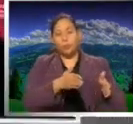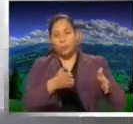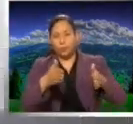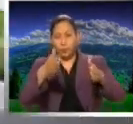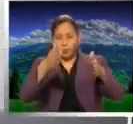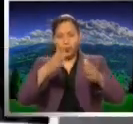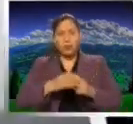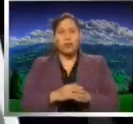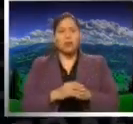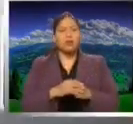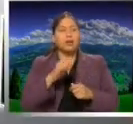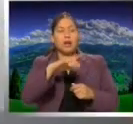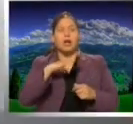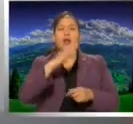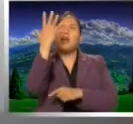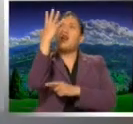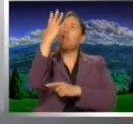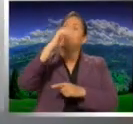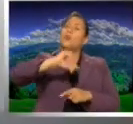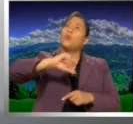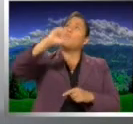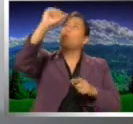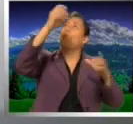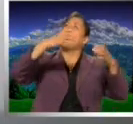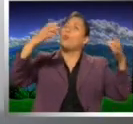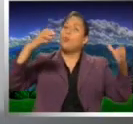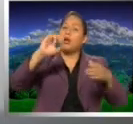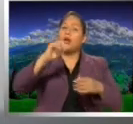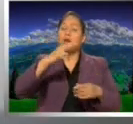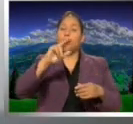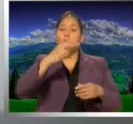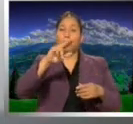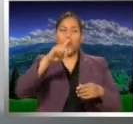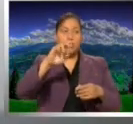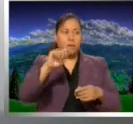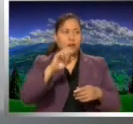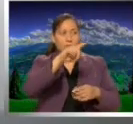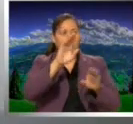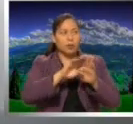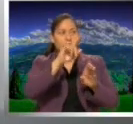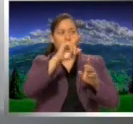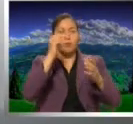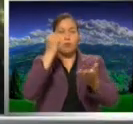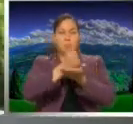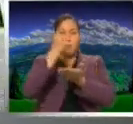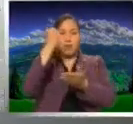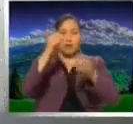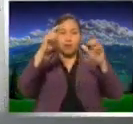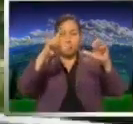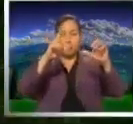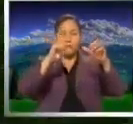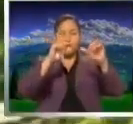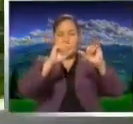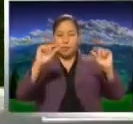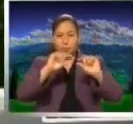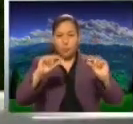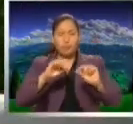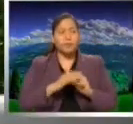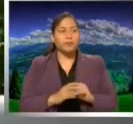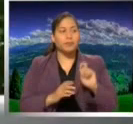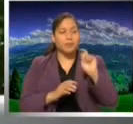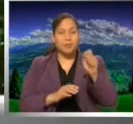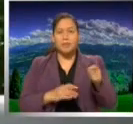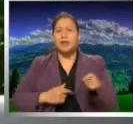encontrar ahuehuetes. Pero Magdalena Contreras, que aquí vemos su glifo en pantalla justo en estos momentos, es